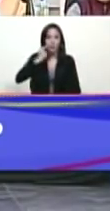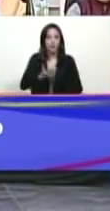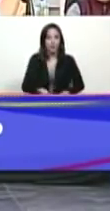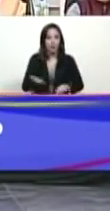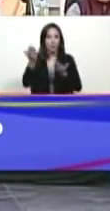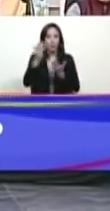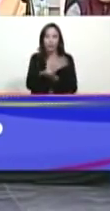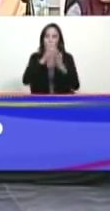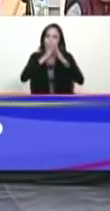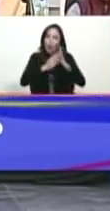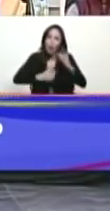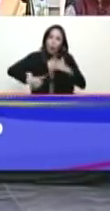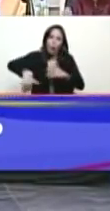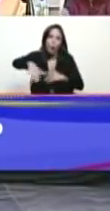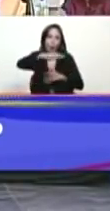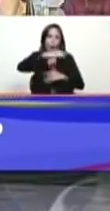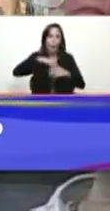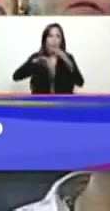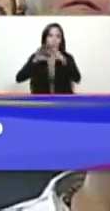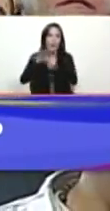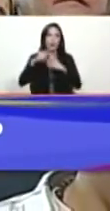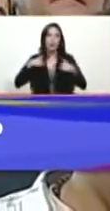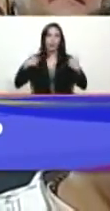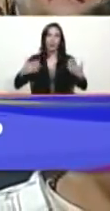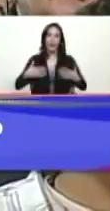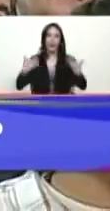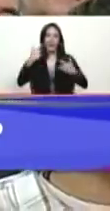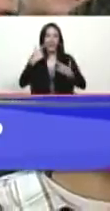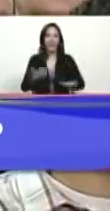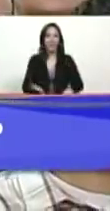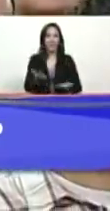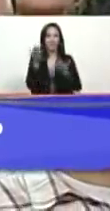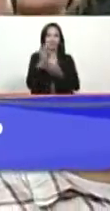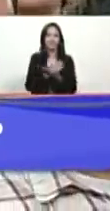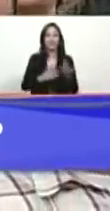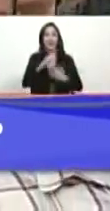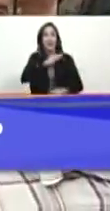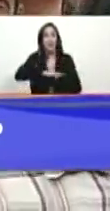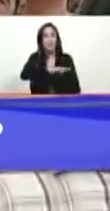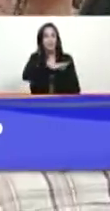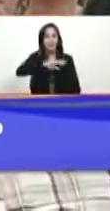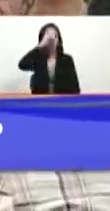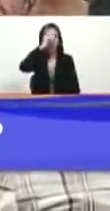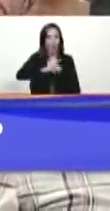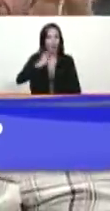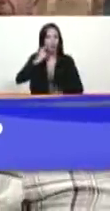por todo el país. Me alegra mucho que hayan retomado